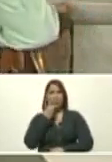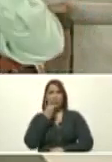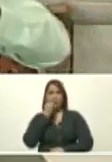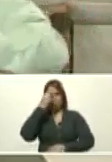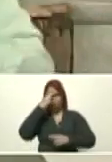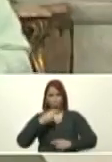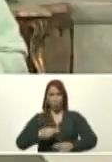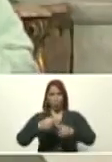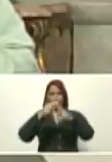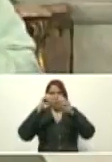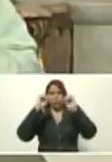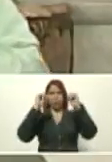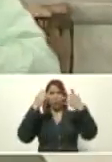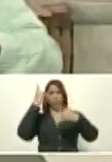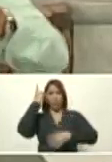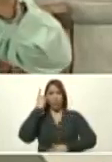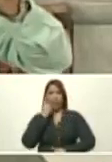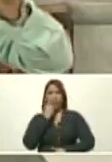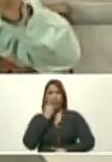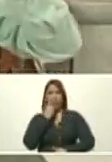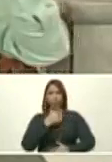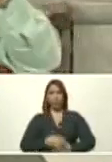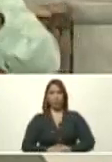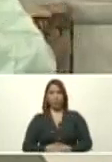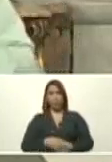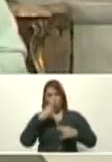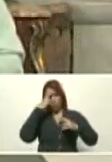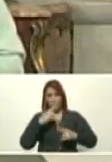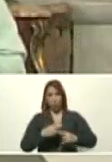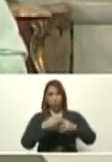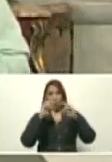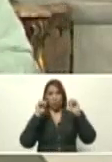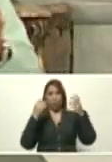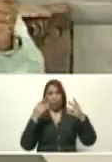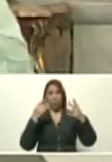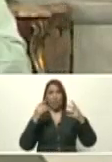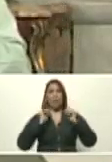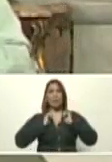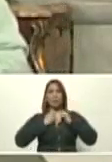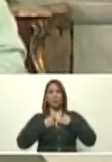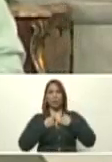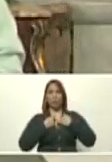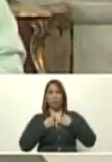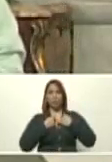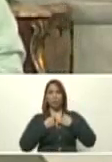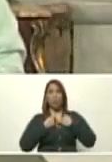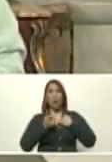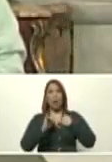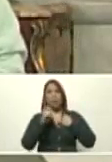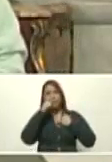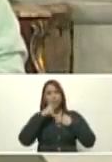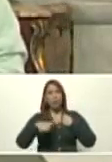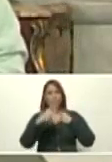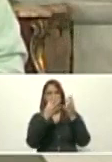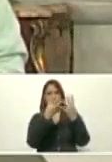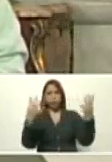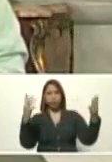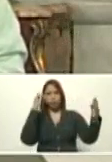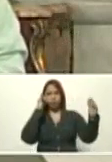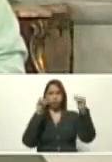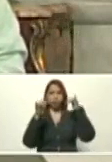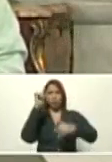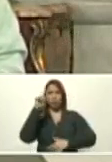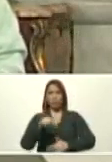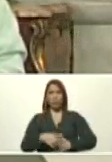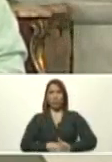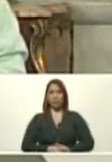y gloria a Darío Viva, honor y gloria a Aristóbulo Turi, y ahí estará nuestro pueblo conmemorando y